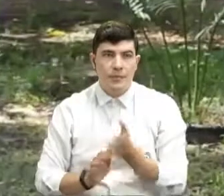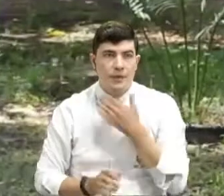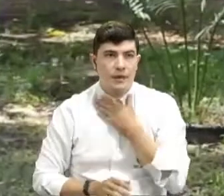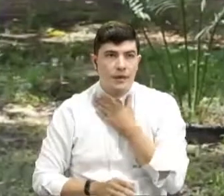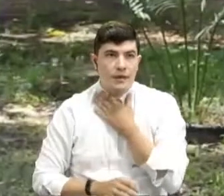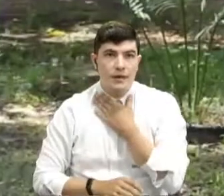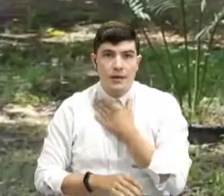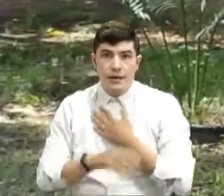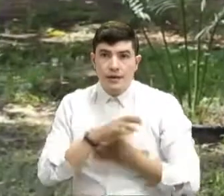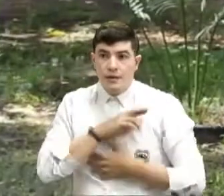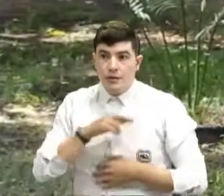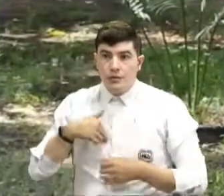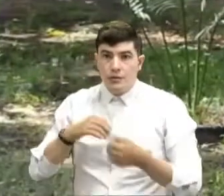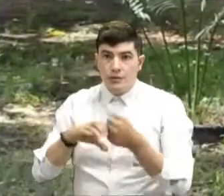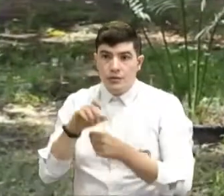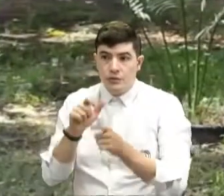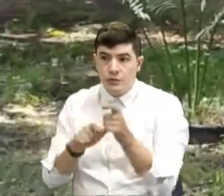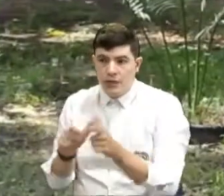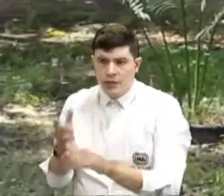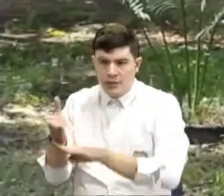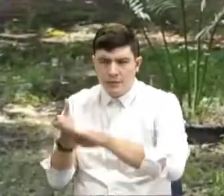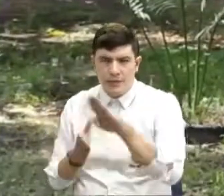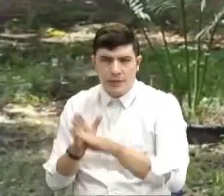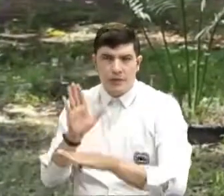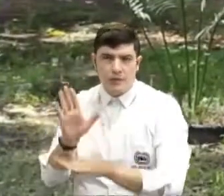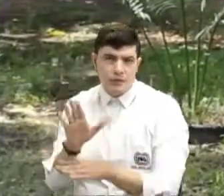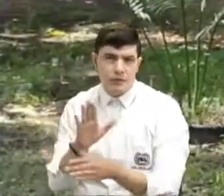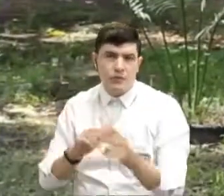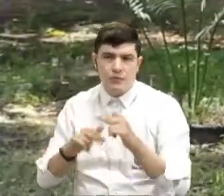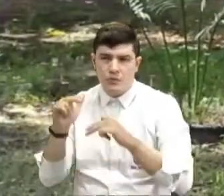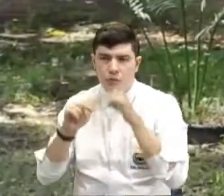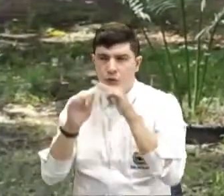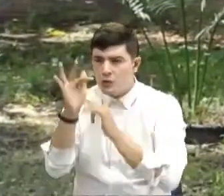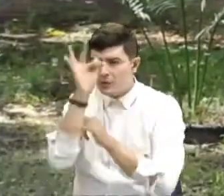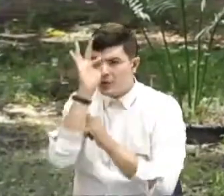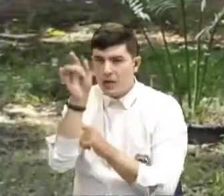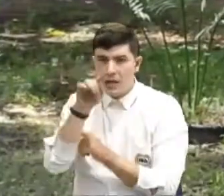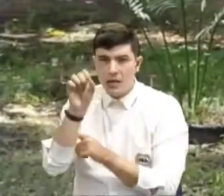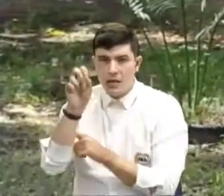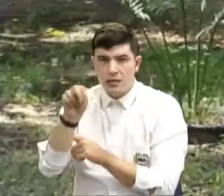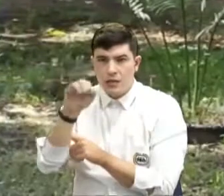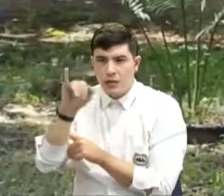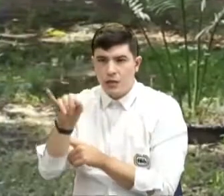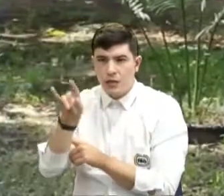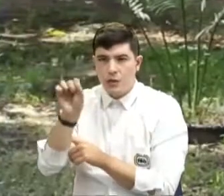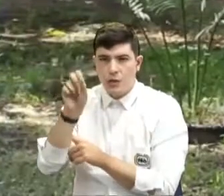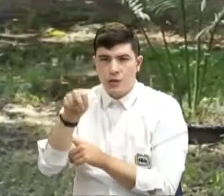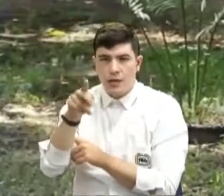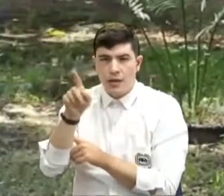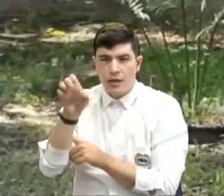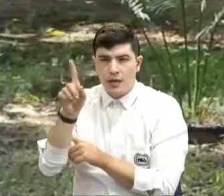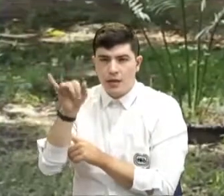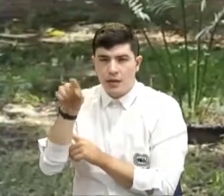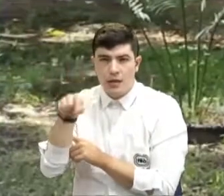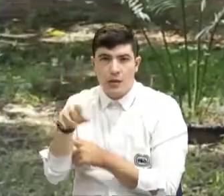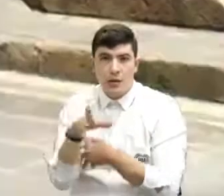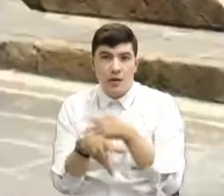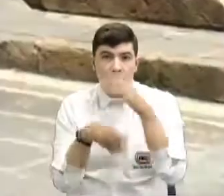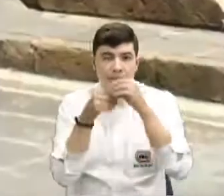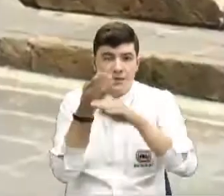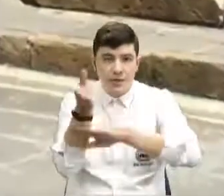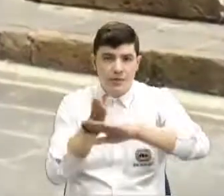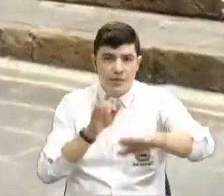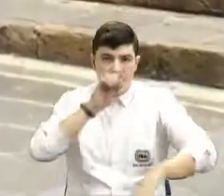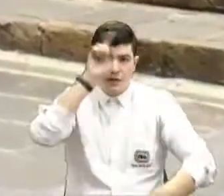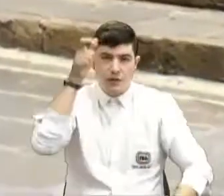nuestro hospital San Juan de Dios ya. Y además de eso, le exigimos al gobierno nacional la construcción de la